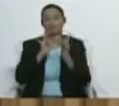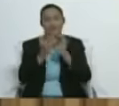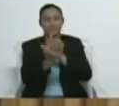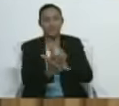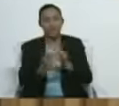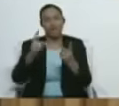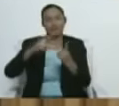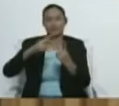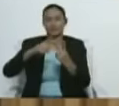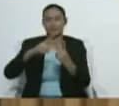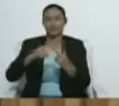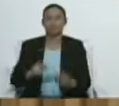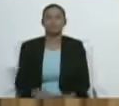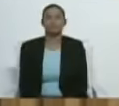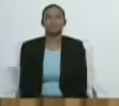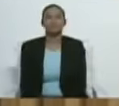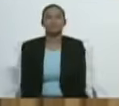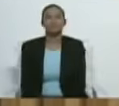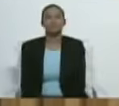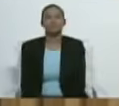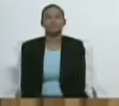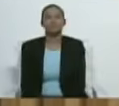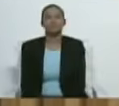retornamos el contacto los estudios de venezolana de televisión